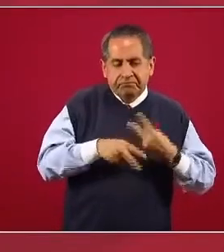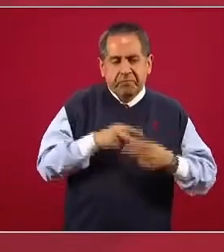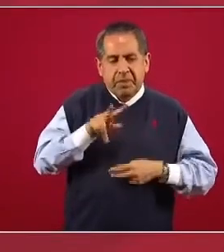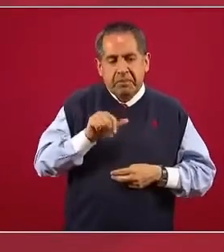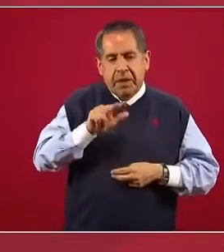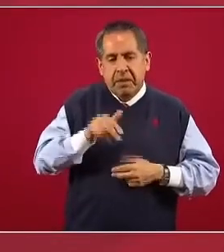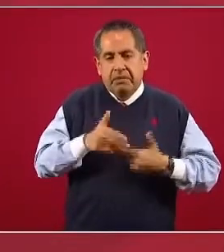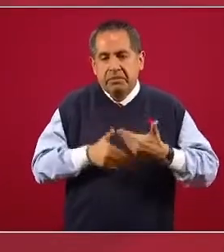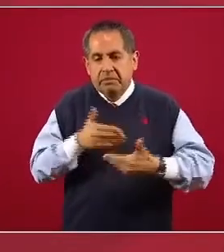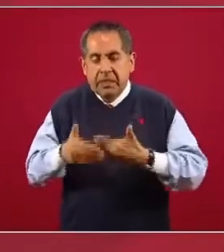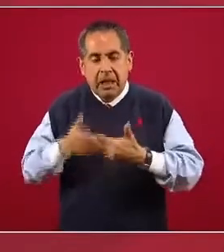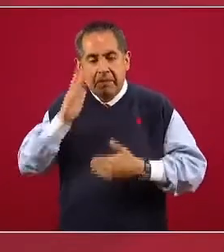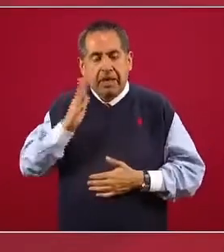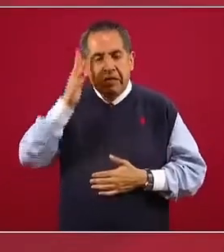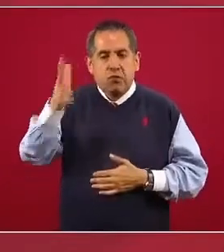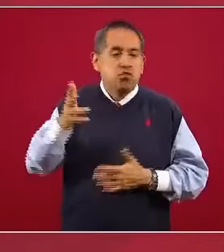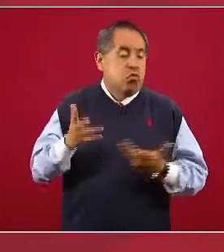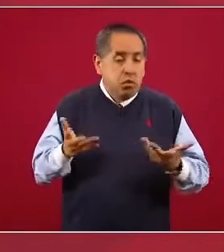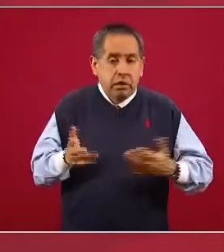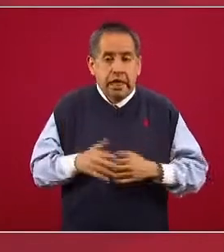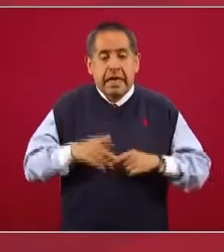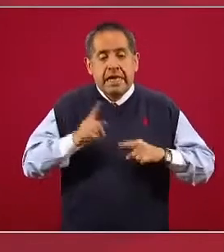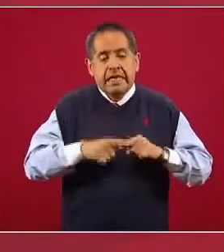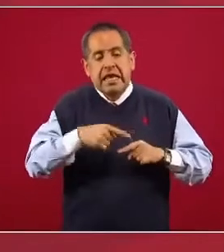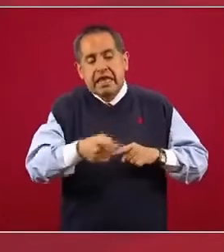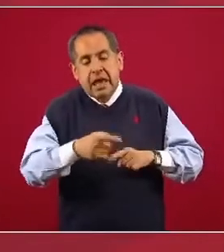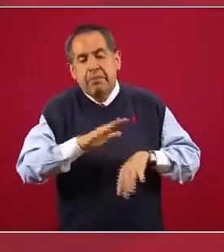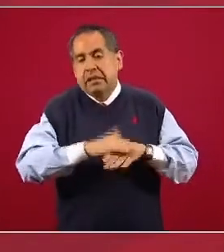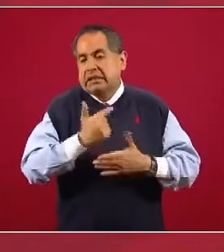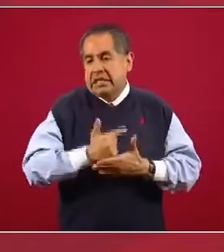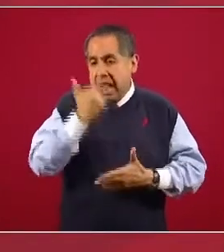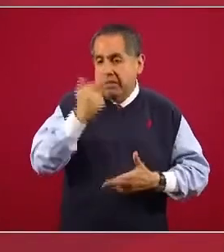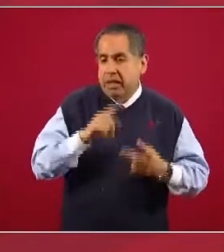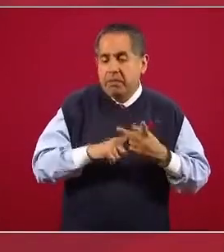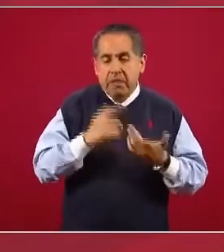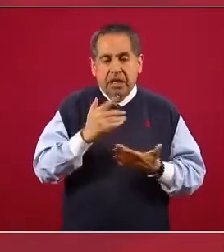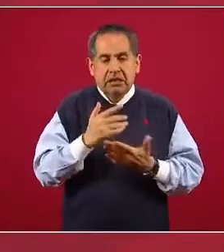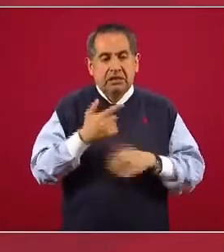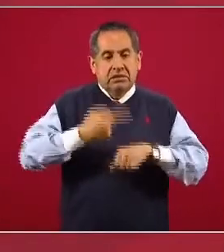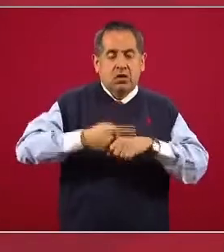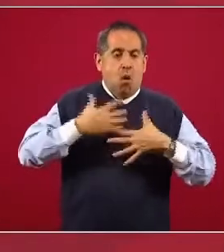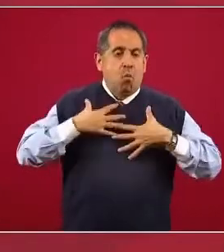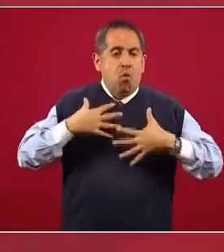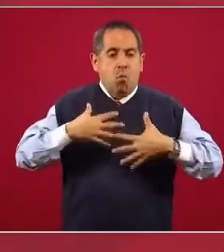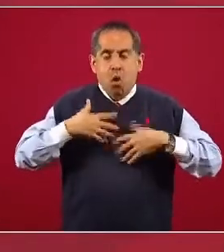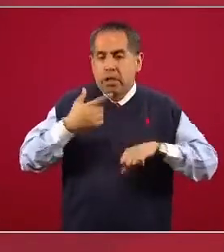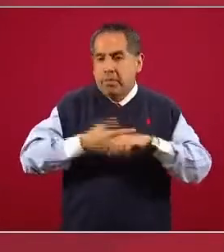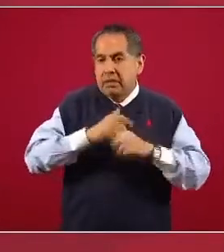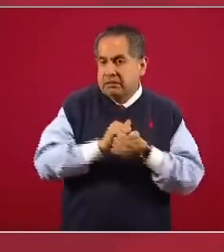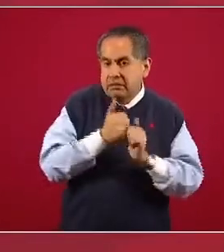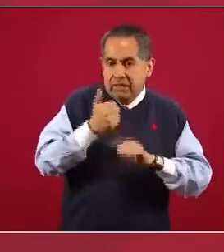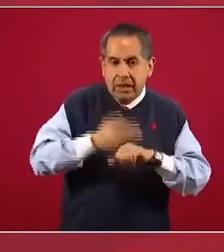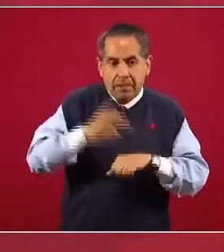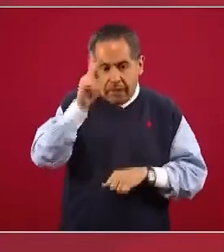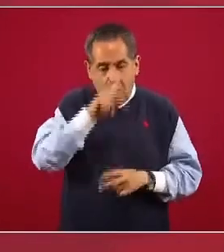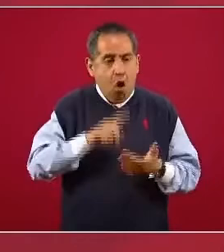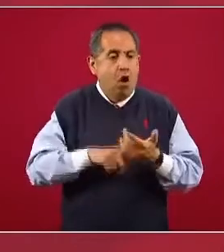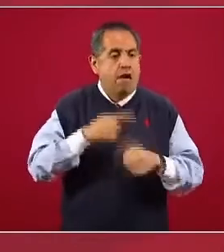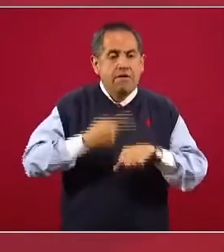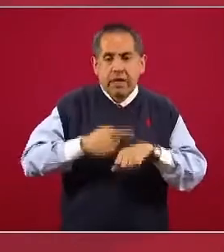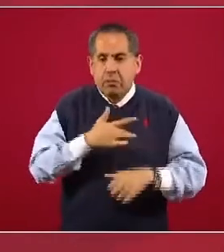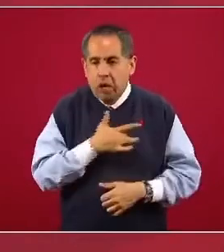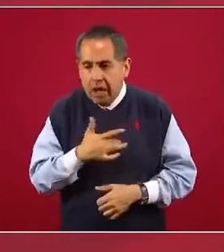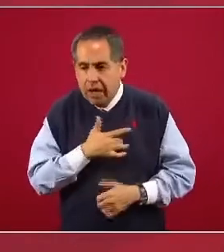de la enfermedad, el pronóstico. ¿Quién va a tener enfermedad grave? ¿Quién va a tener mayor afección pulmonar? ¿Quién va a tener afección